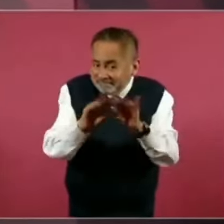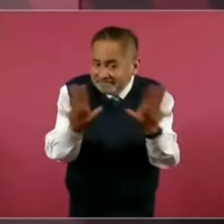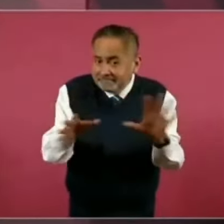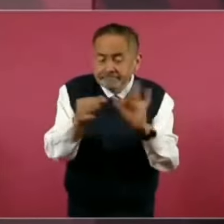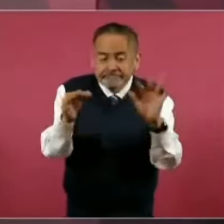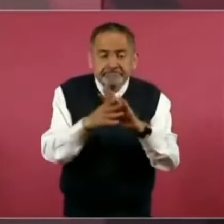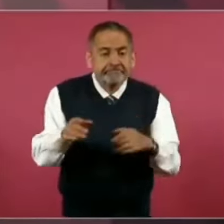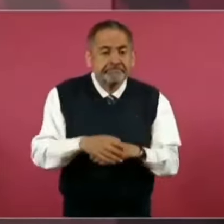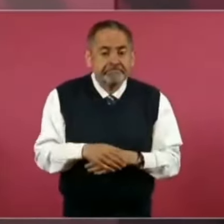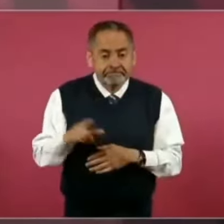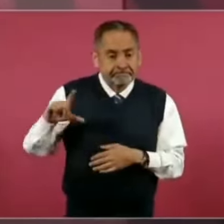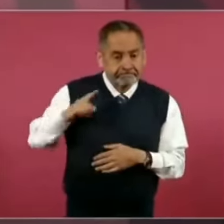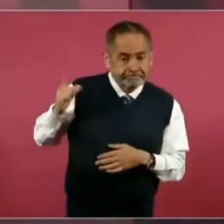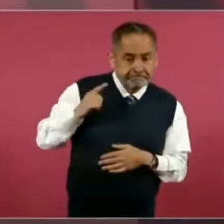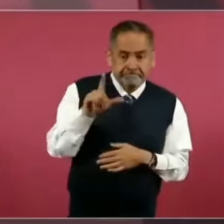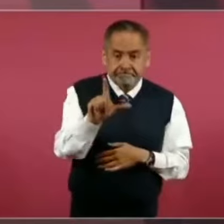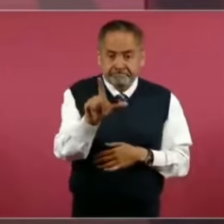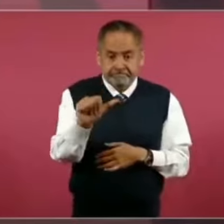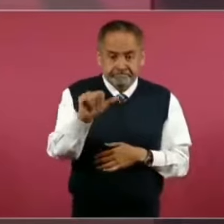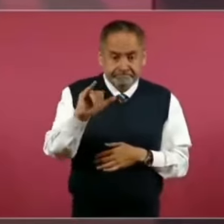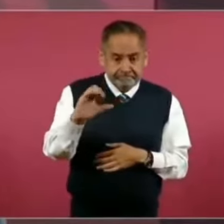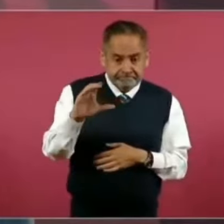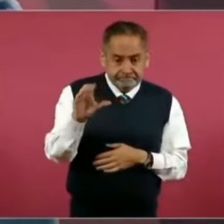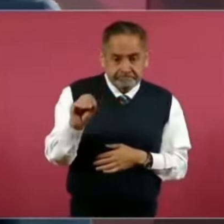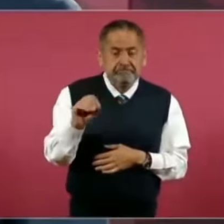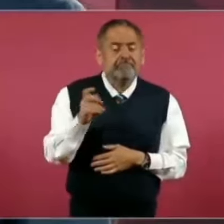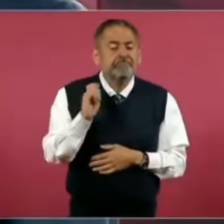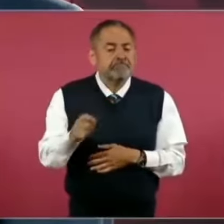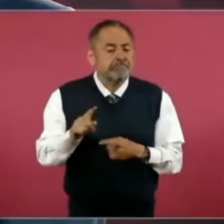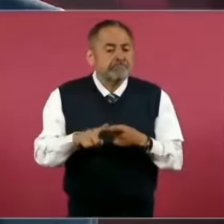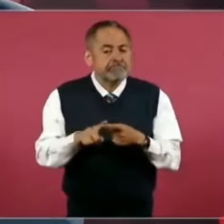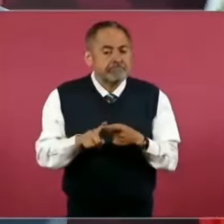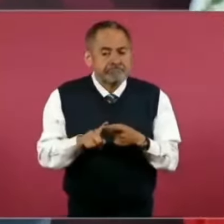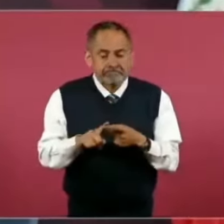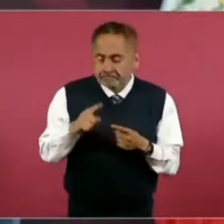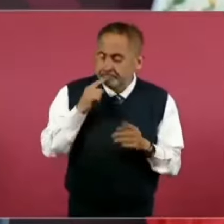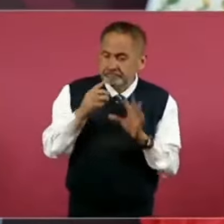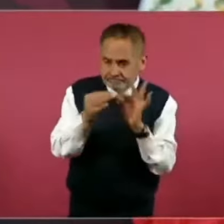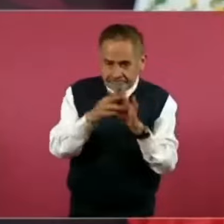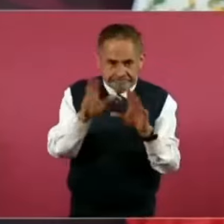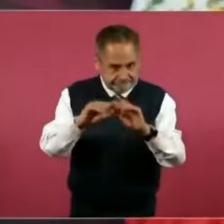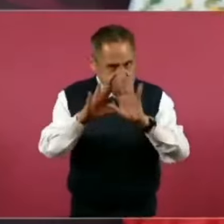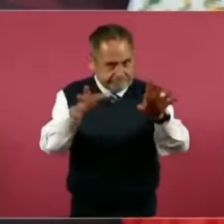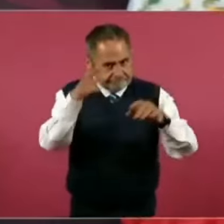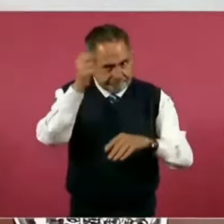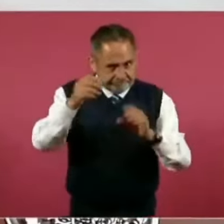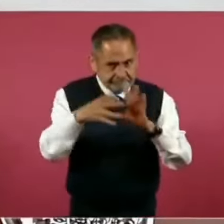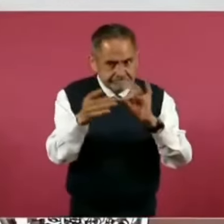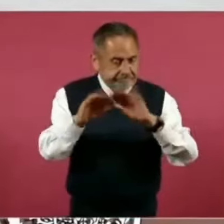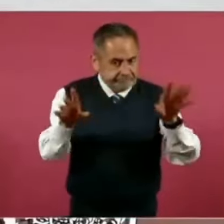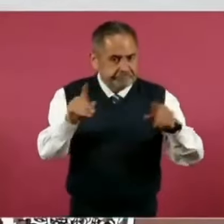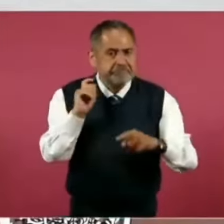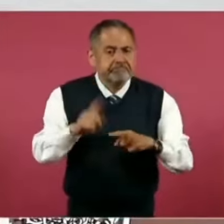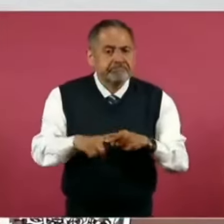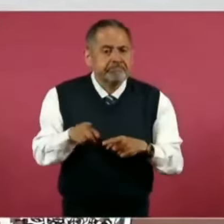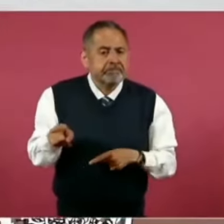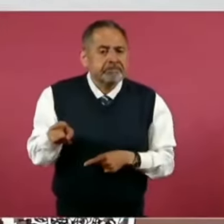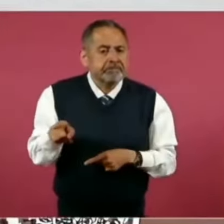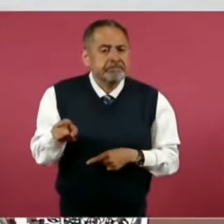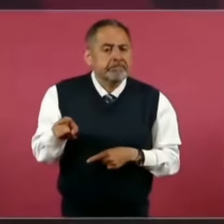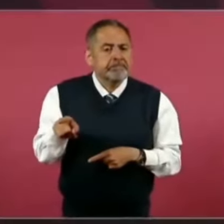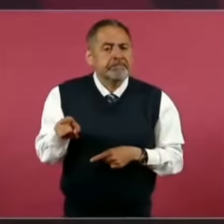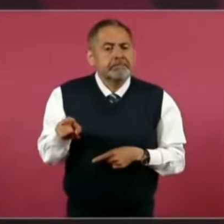que el laicismo significa, y eso fue lo que también habían resuelto los